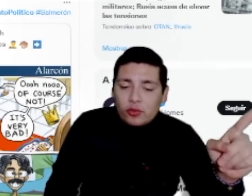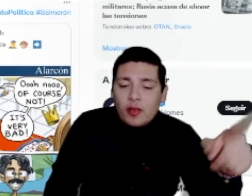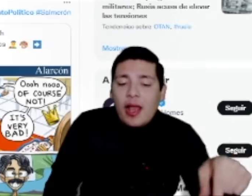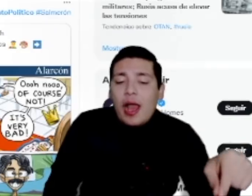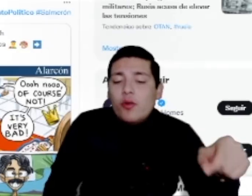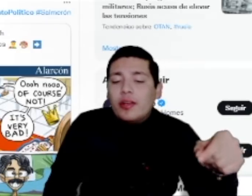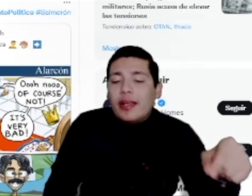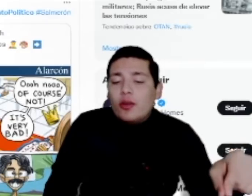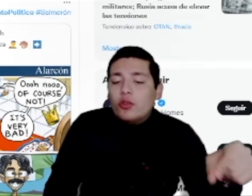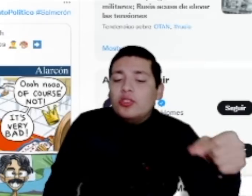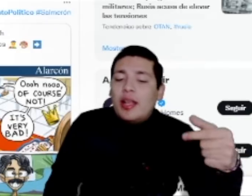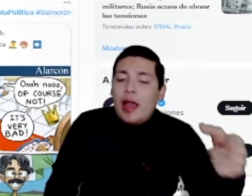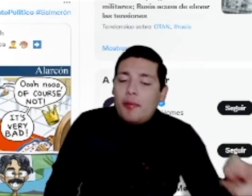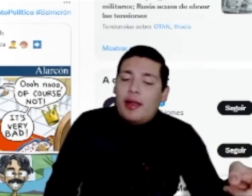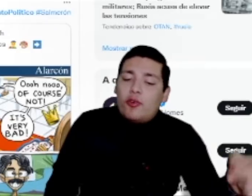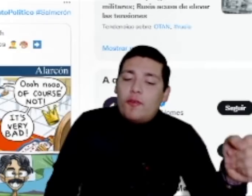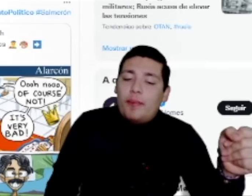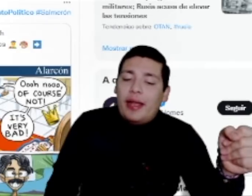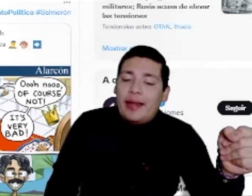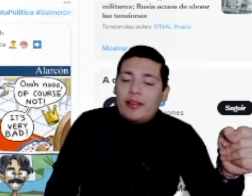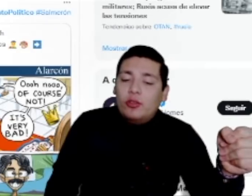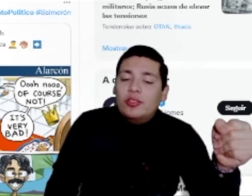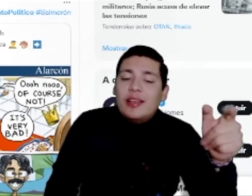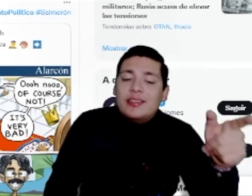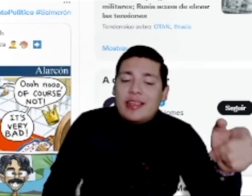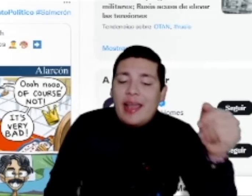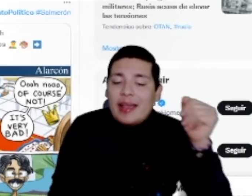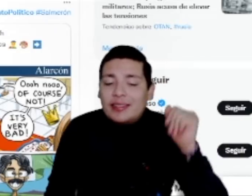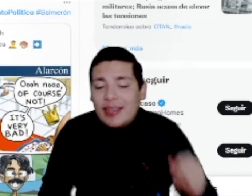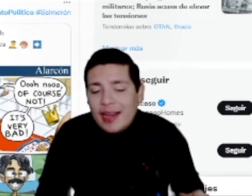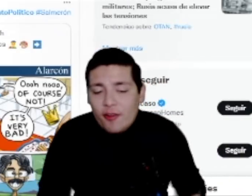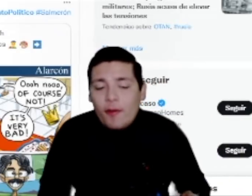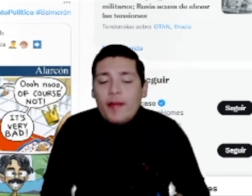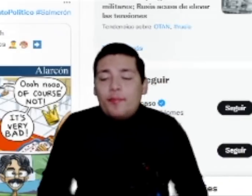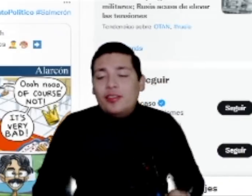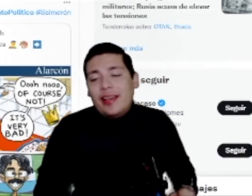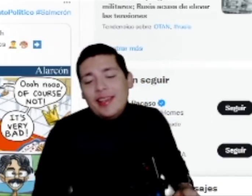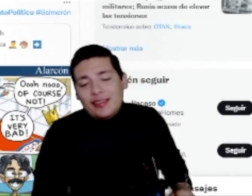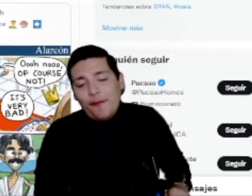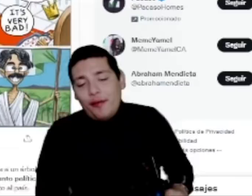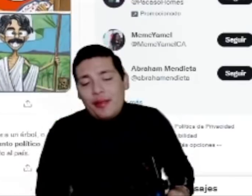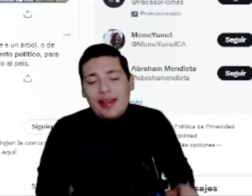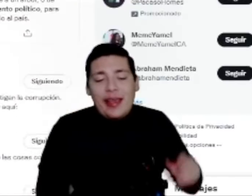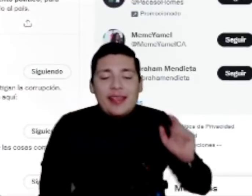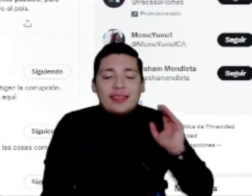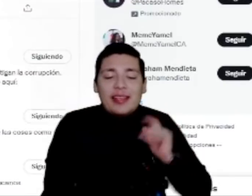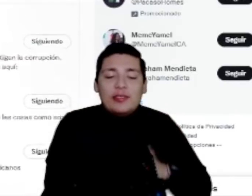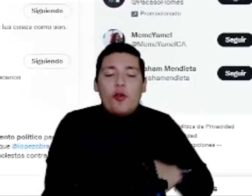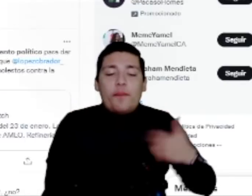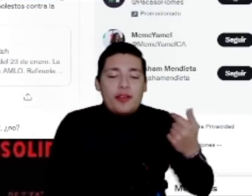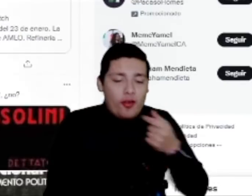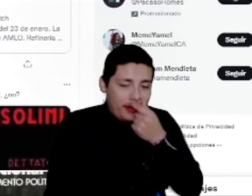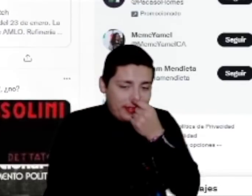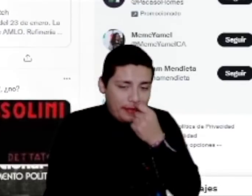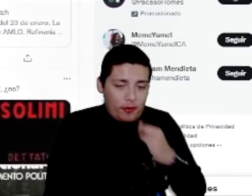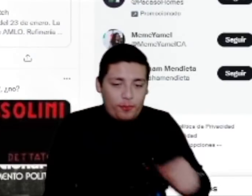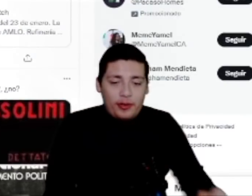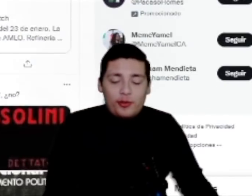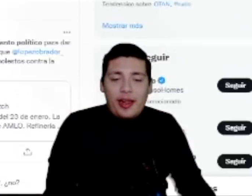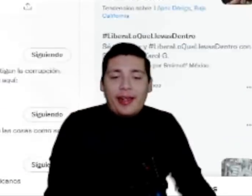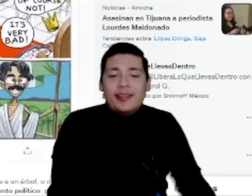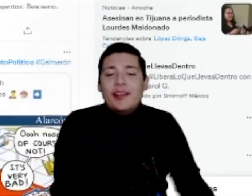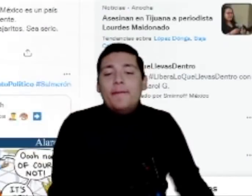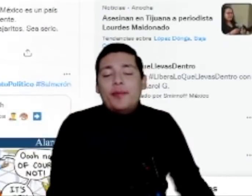el puesto, aunque no se habla con pajaritos, sea serio. Pues ahí está, familia, estas opiniones de